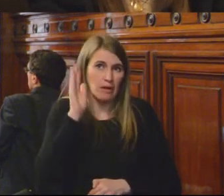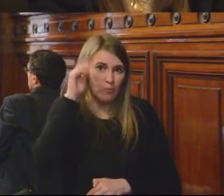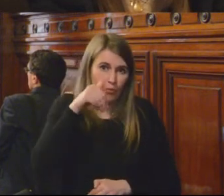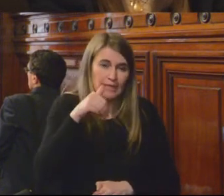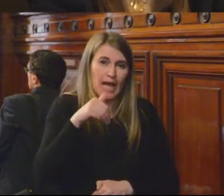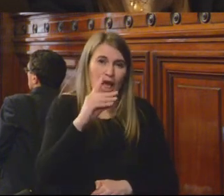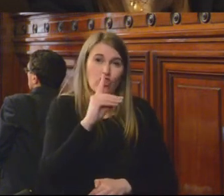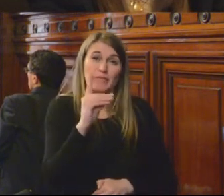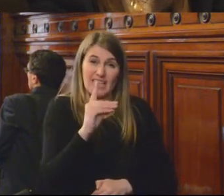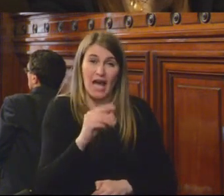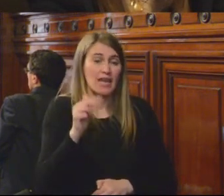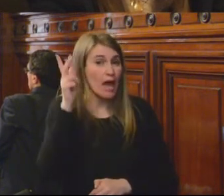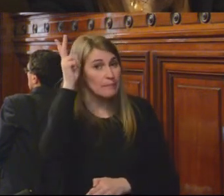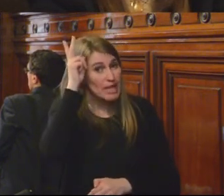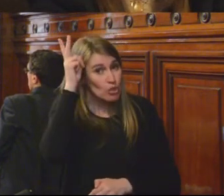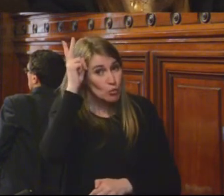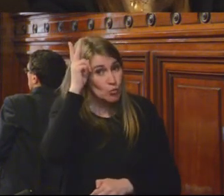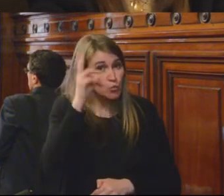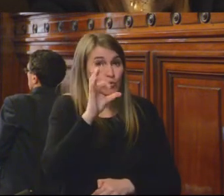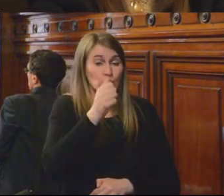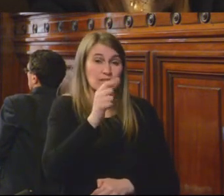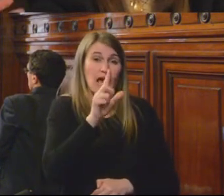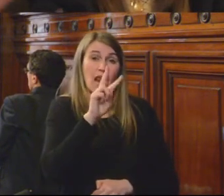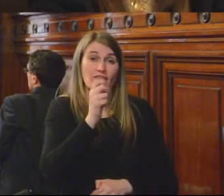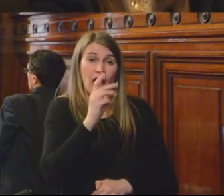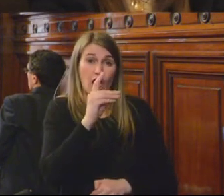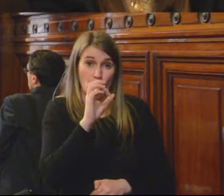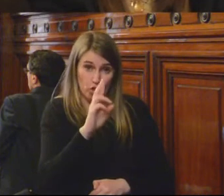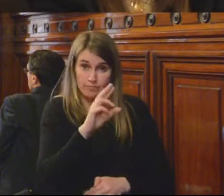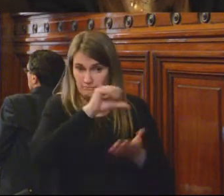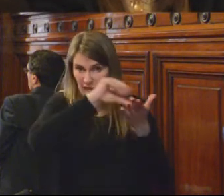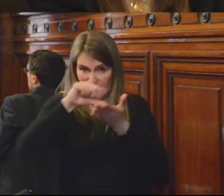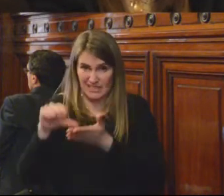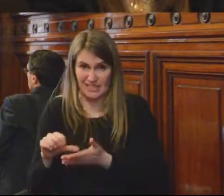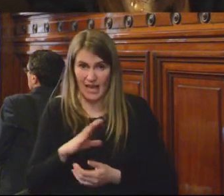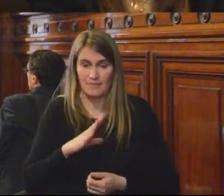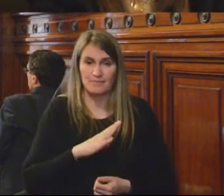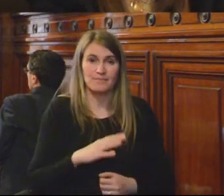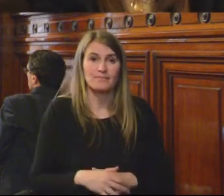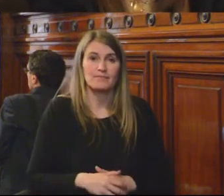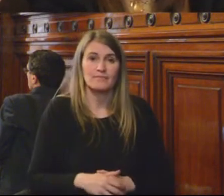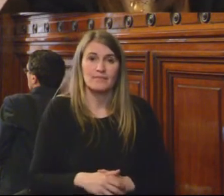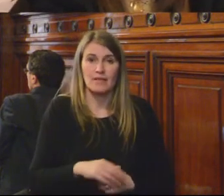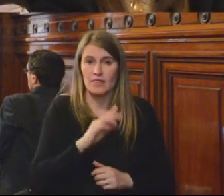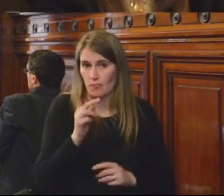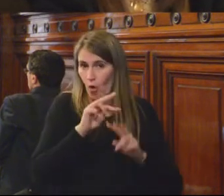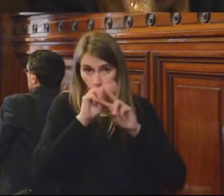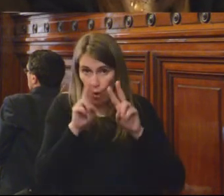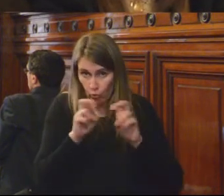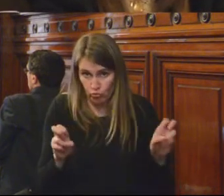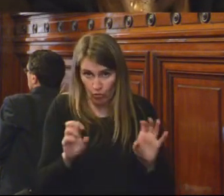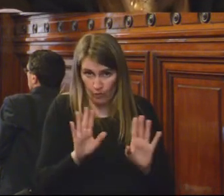Salvador, el Perú, el expresidente del Tribunal Electoral del Perú. Y fíjense su conclusión, y con esto termino mi